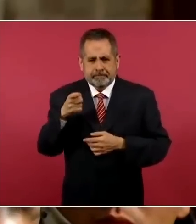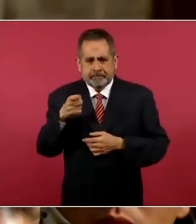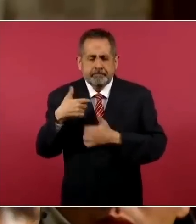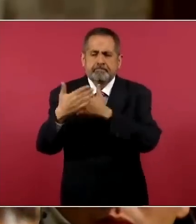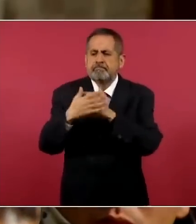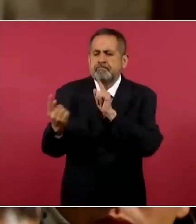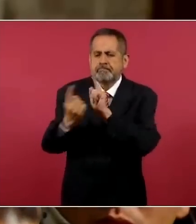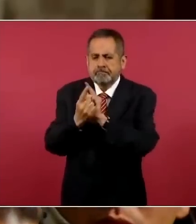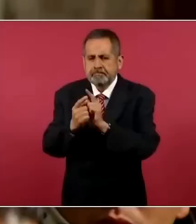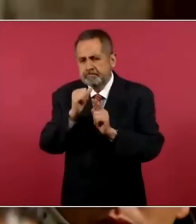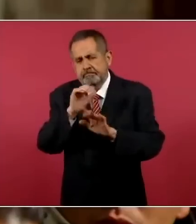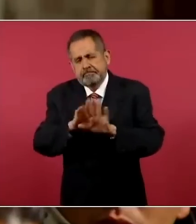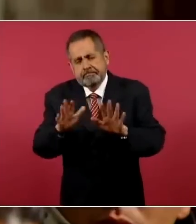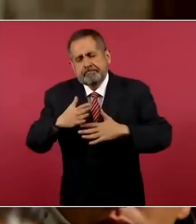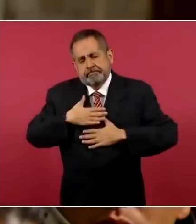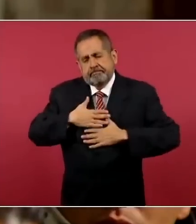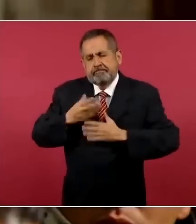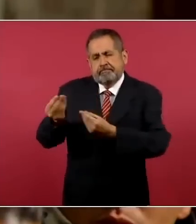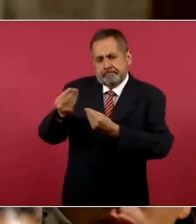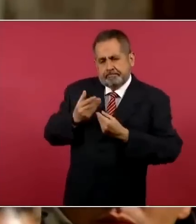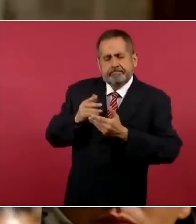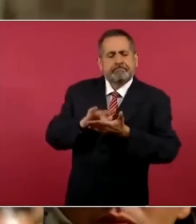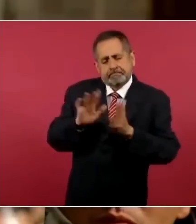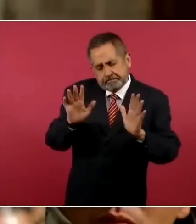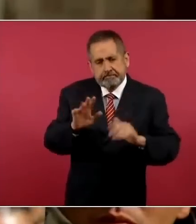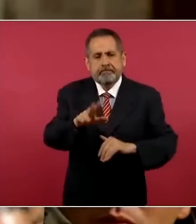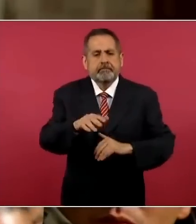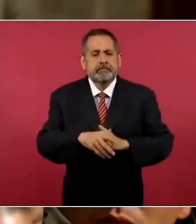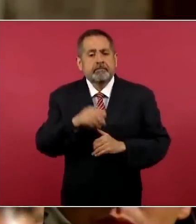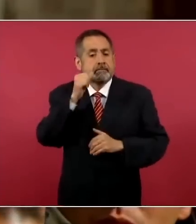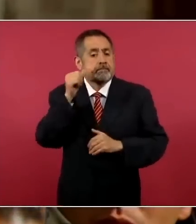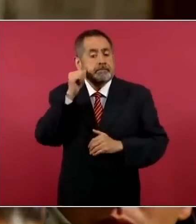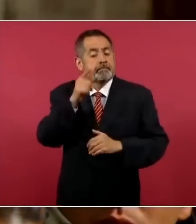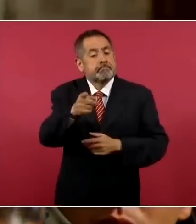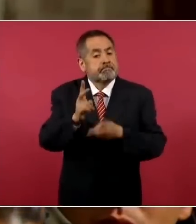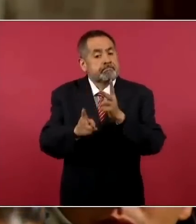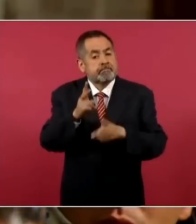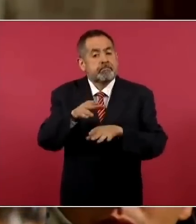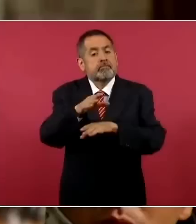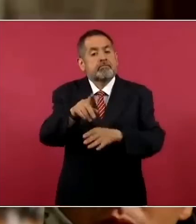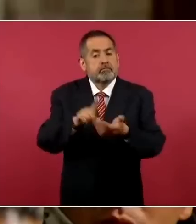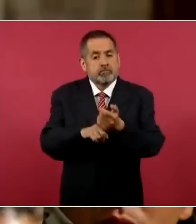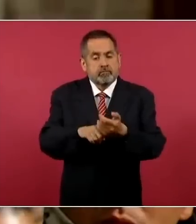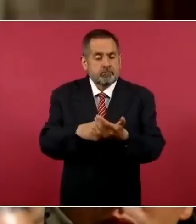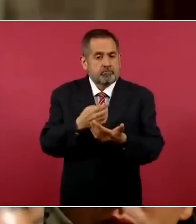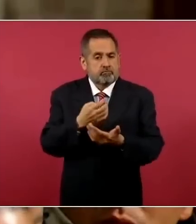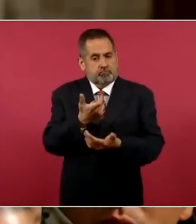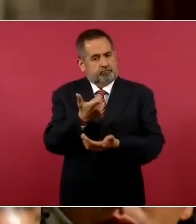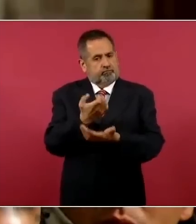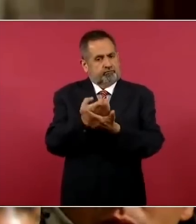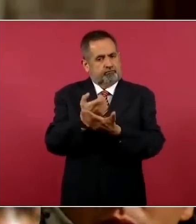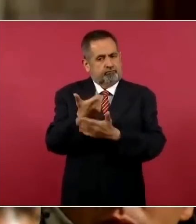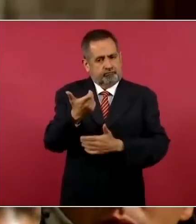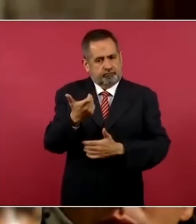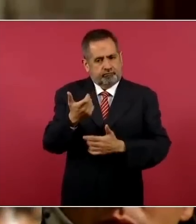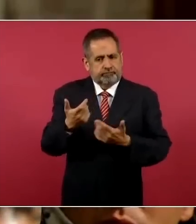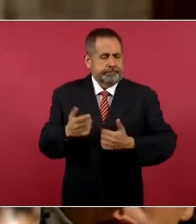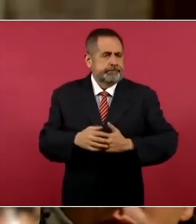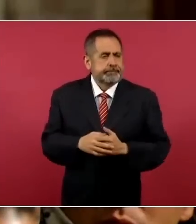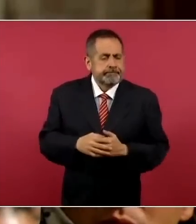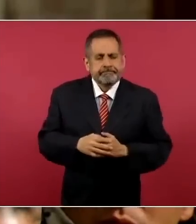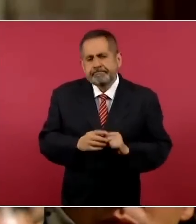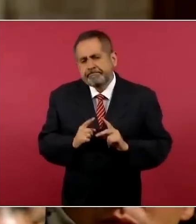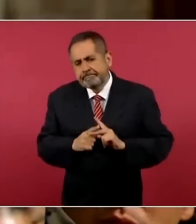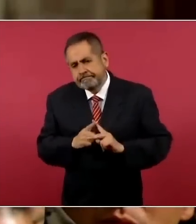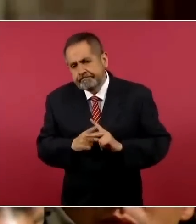o por lo menos para mi medio. Y bueno, también ayer hablaba usted sobre la parte económica. Las estimaciones